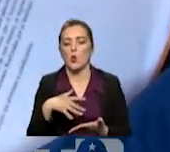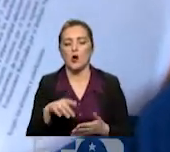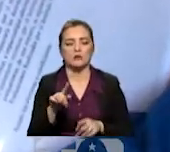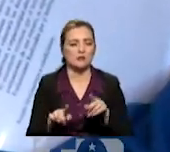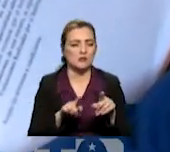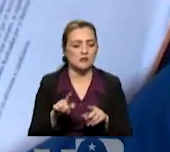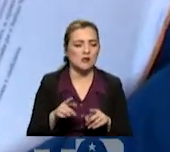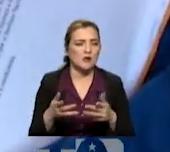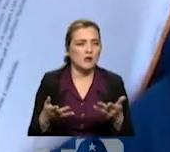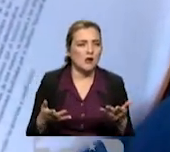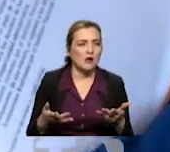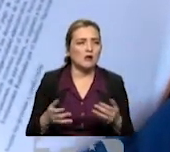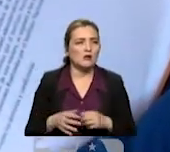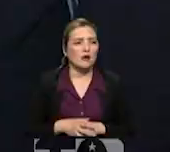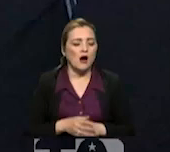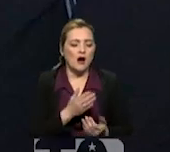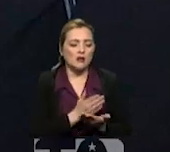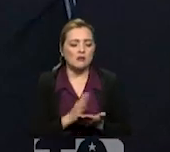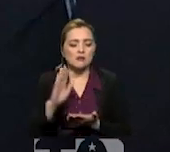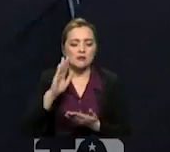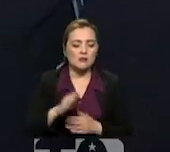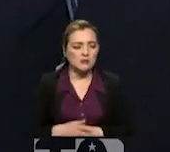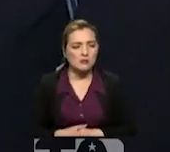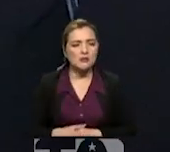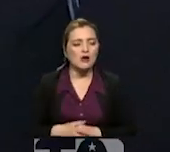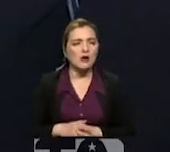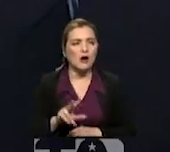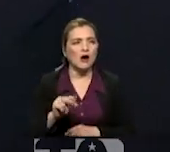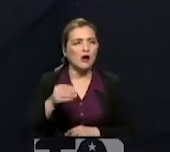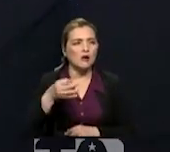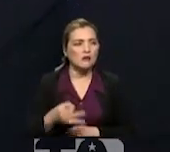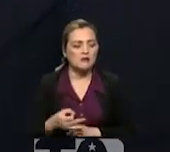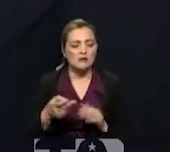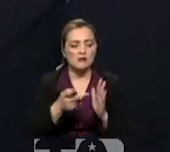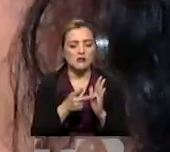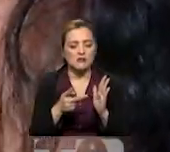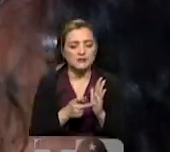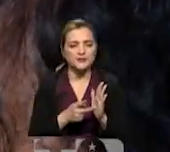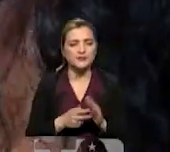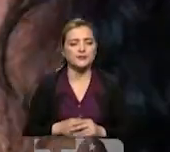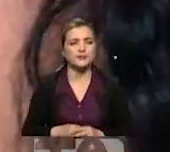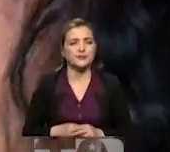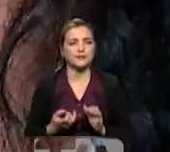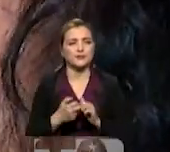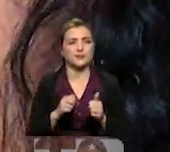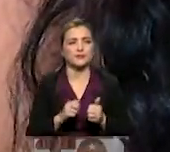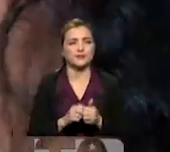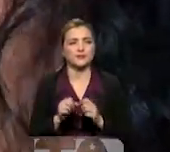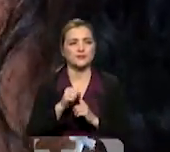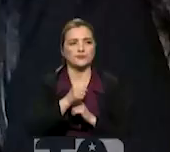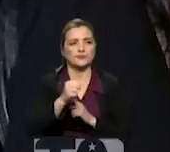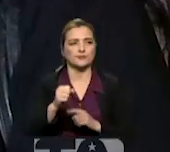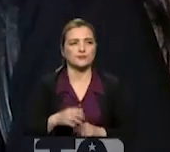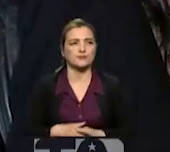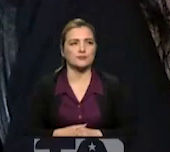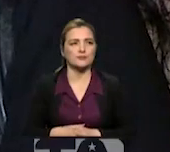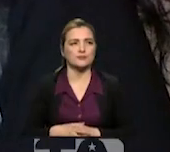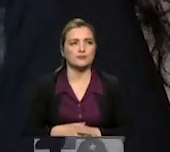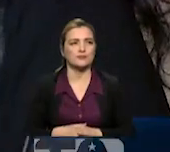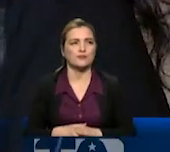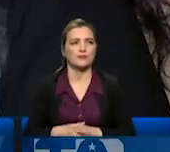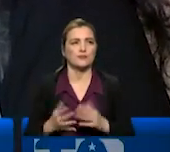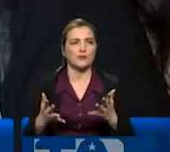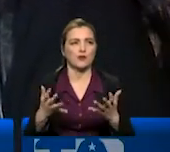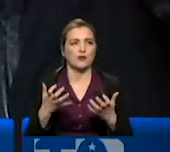que varios de ellos se han quedado rezagados por no cumplir con el puntaje por problemas en el sistema en el caso de